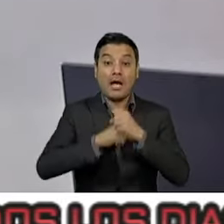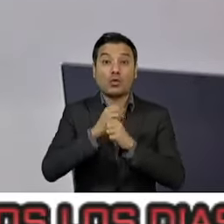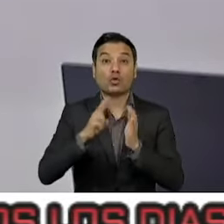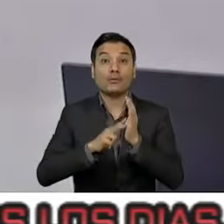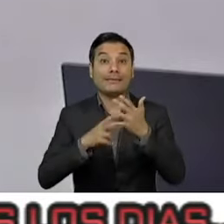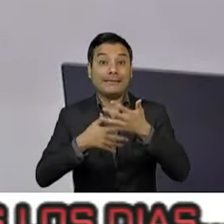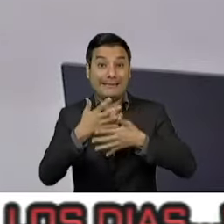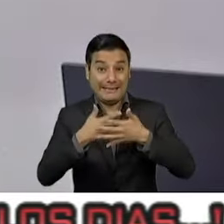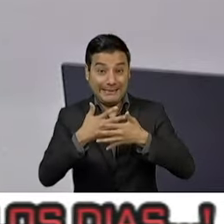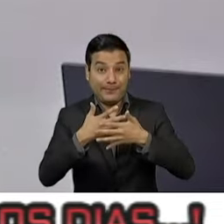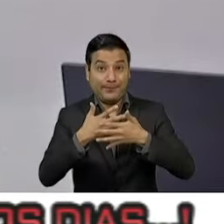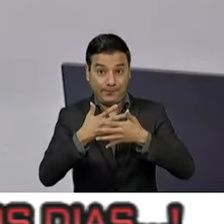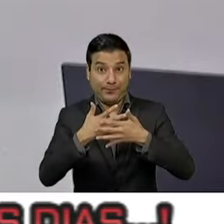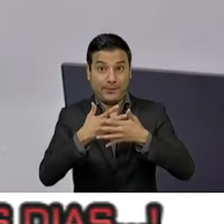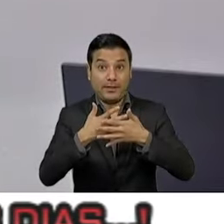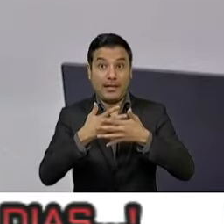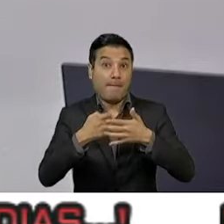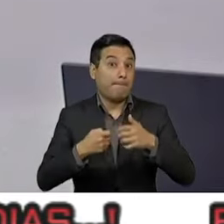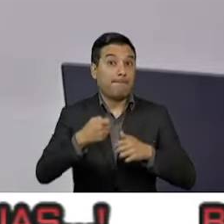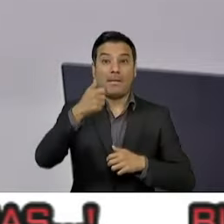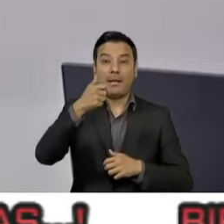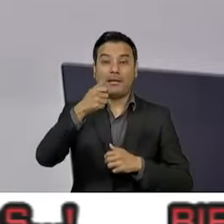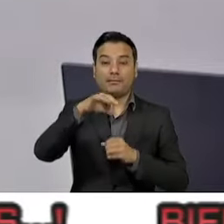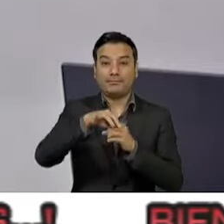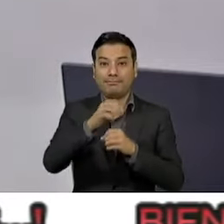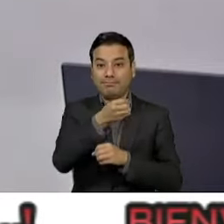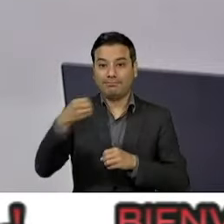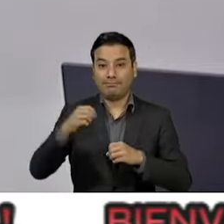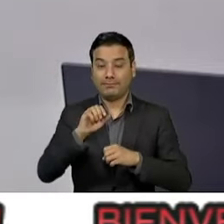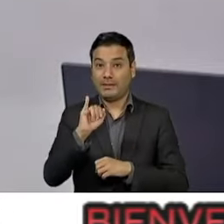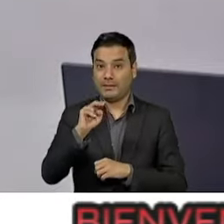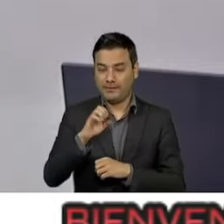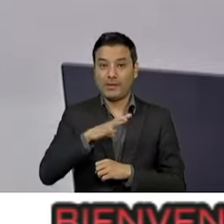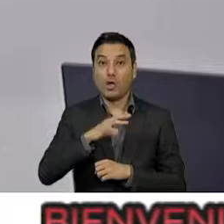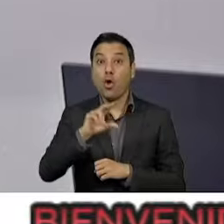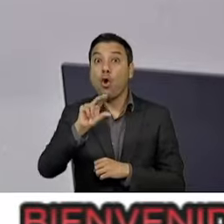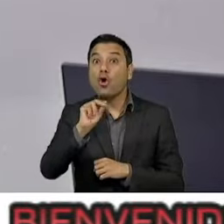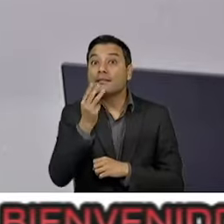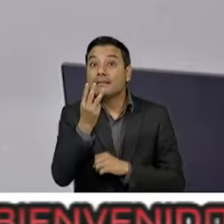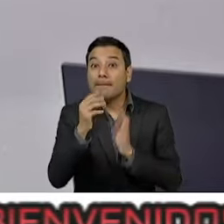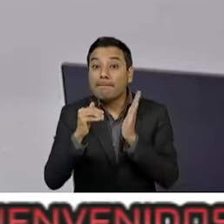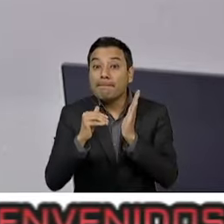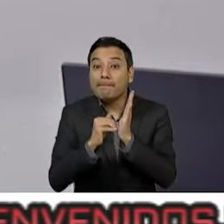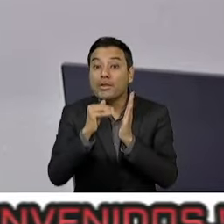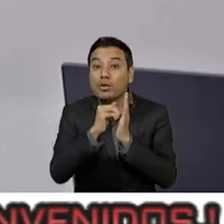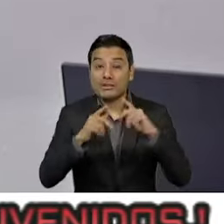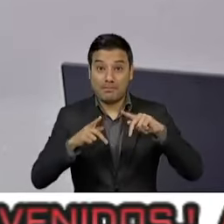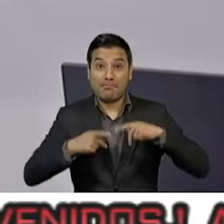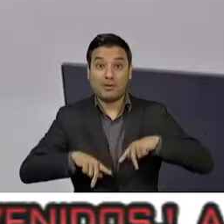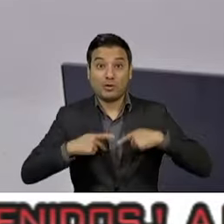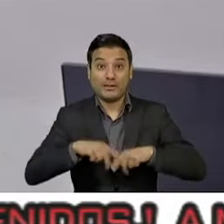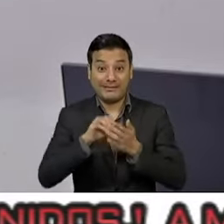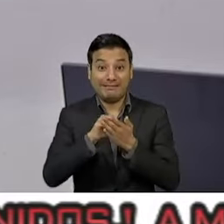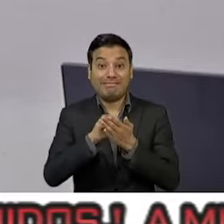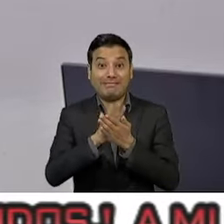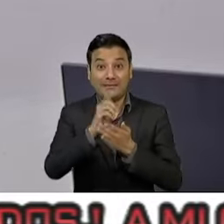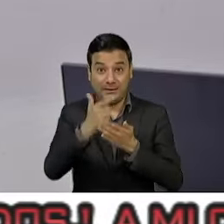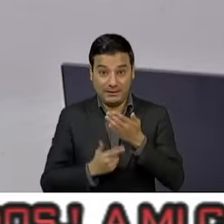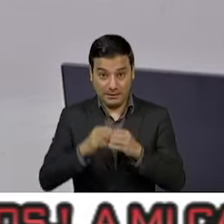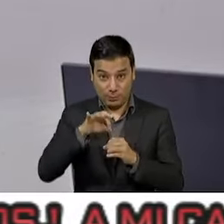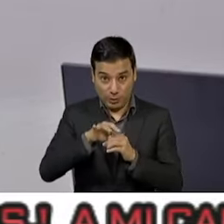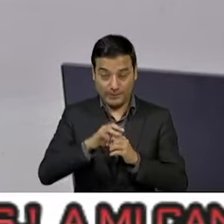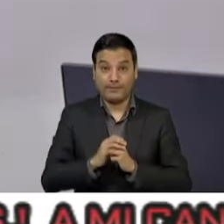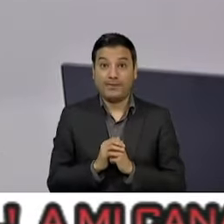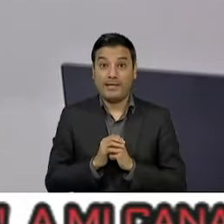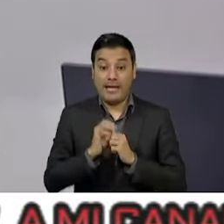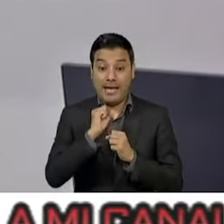2015, primera elección organizada por el INE, se contaba con más de 83 millones de personas en la lista nominal. Y para